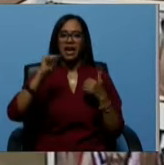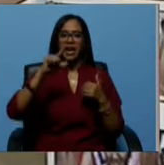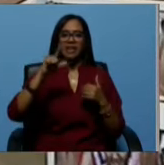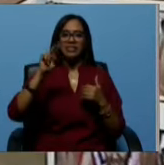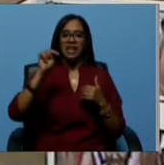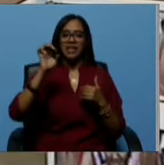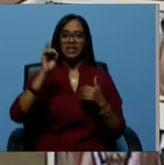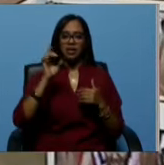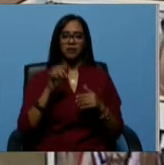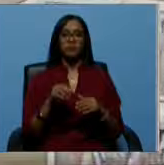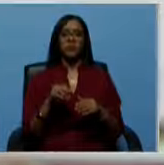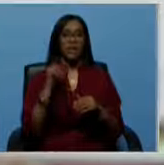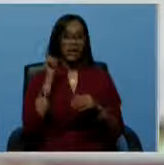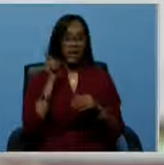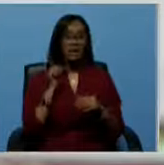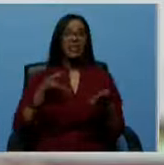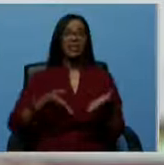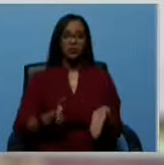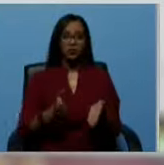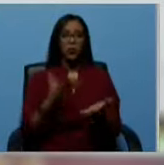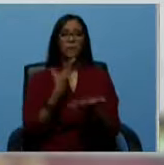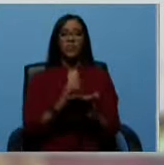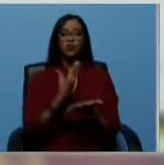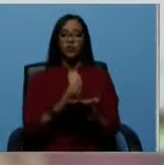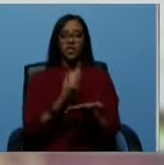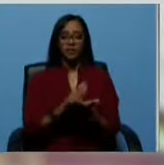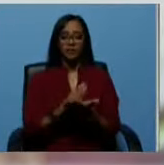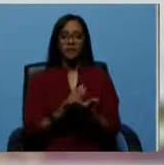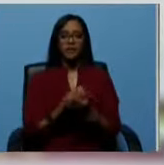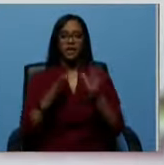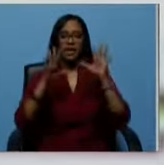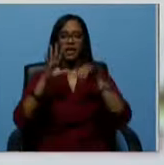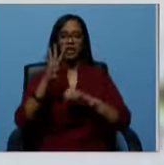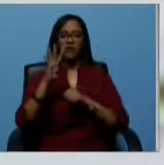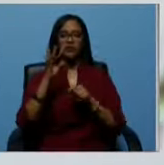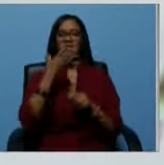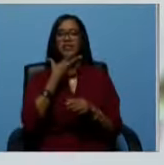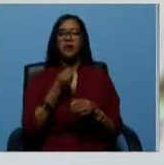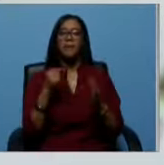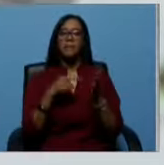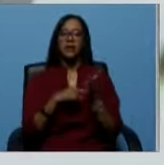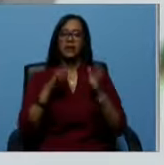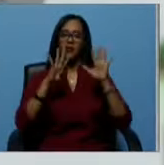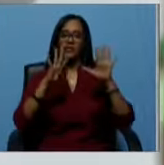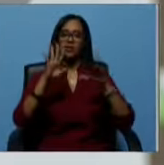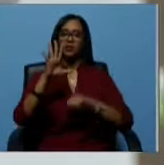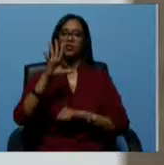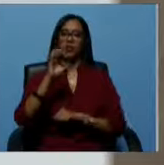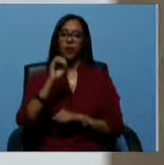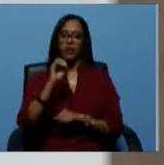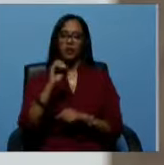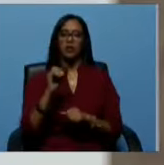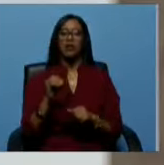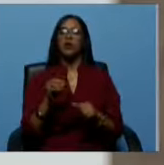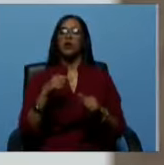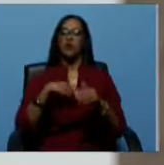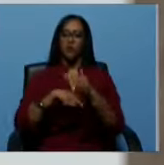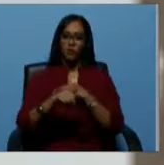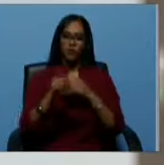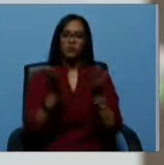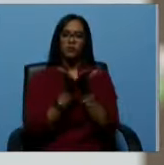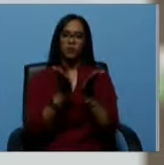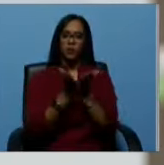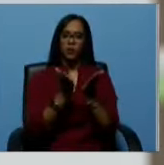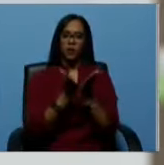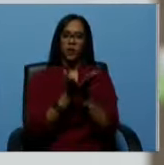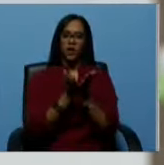Aragua de Maturín, Estado Monagas, el 14 de diciembre de 1950, cursó la educación primaria en la